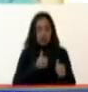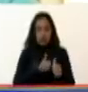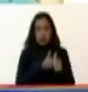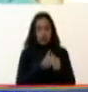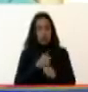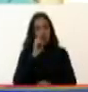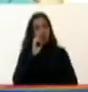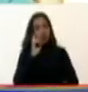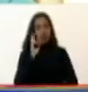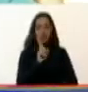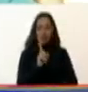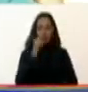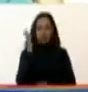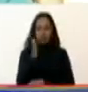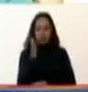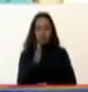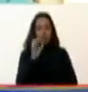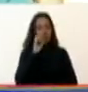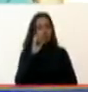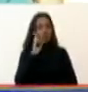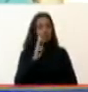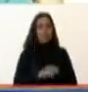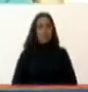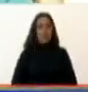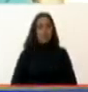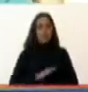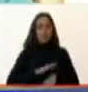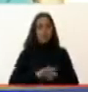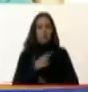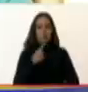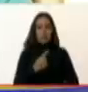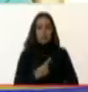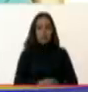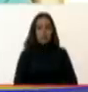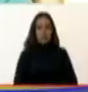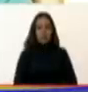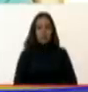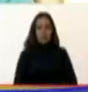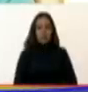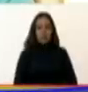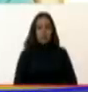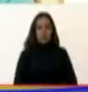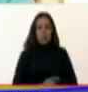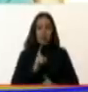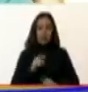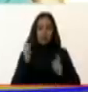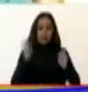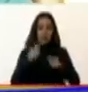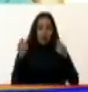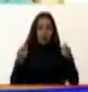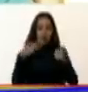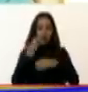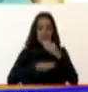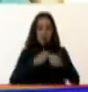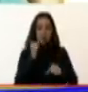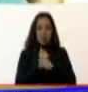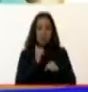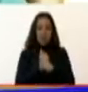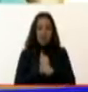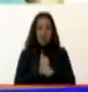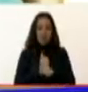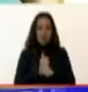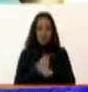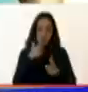muy crítico de Evo Morales, porque ha criticado la dictadura. El periódico donde hacía su trabajo lo votó